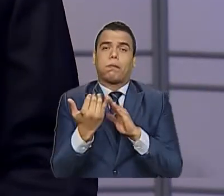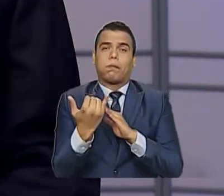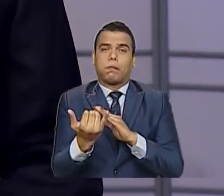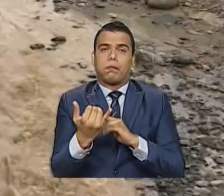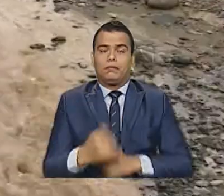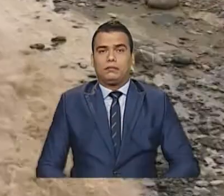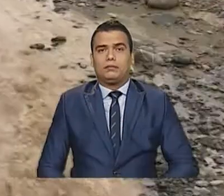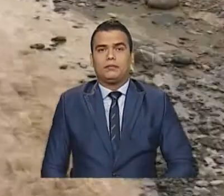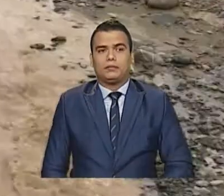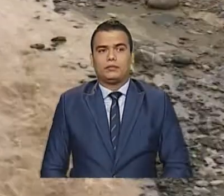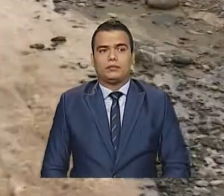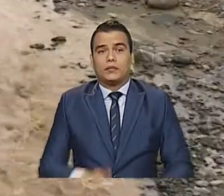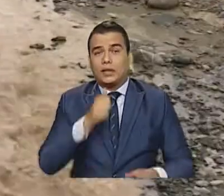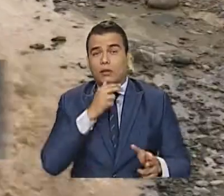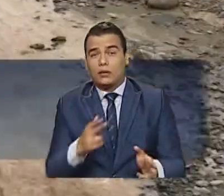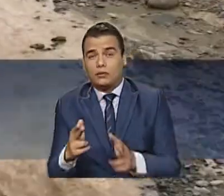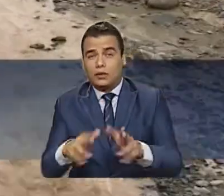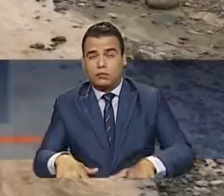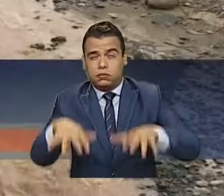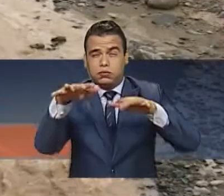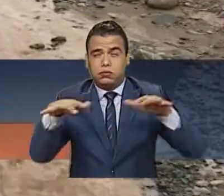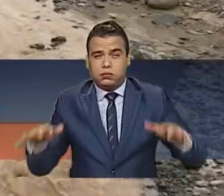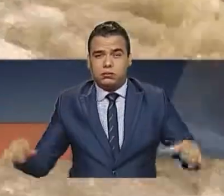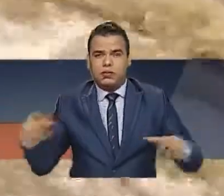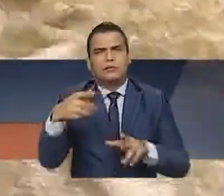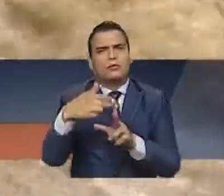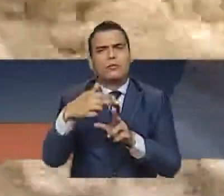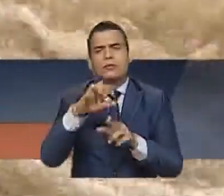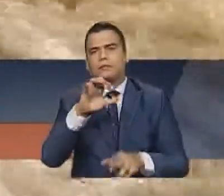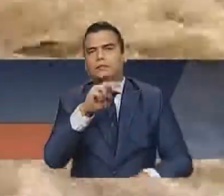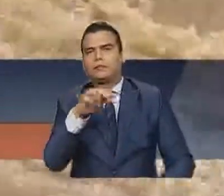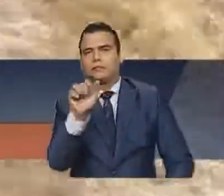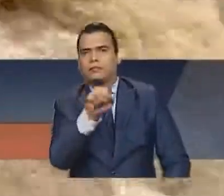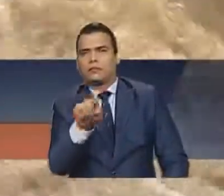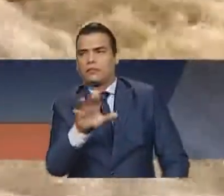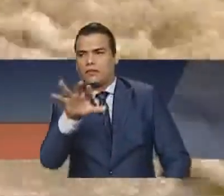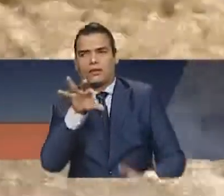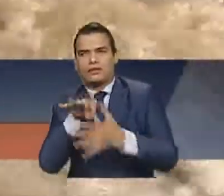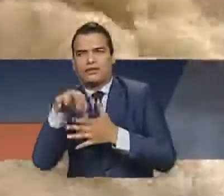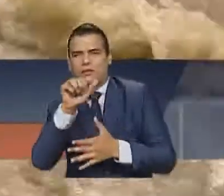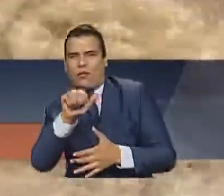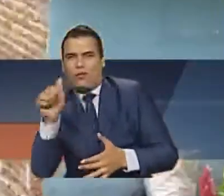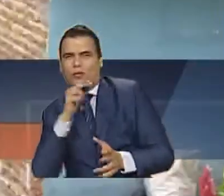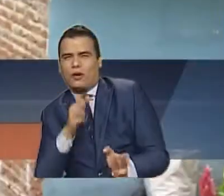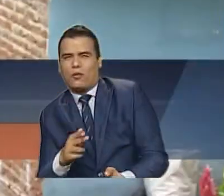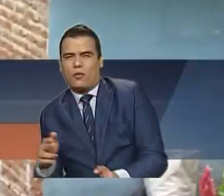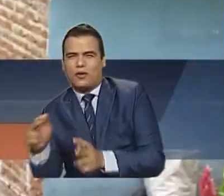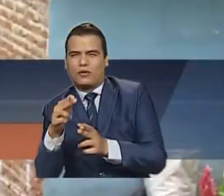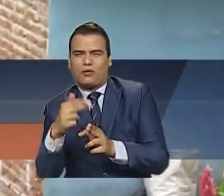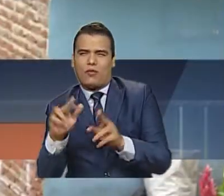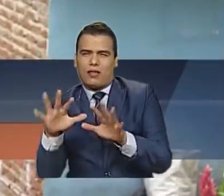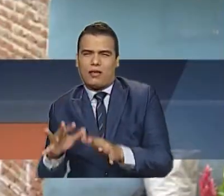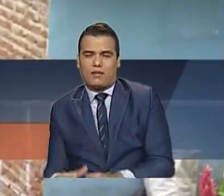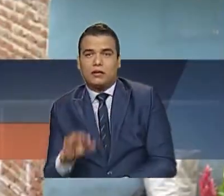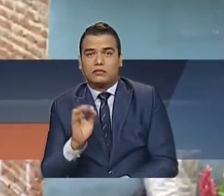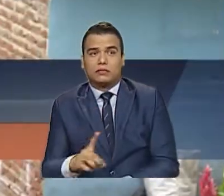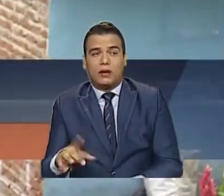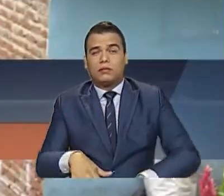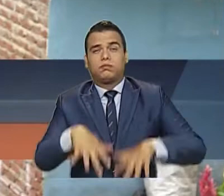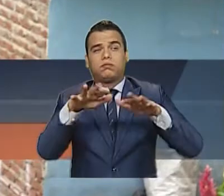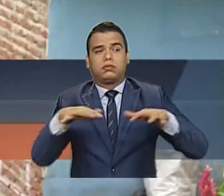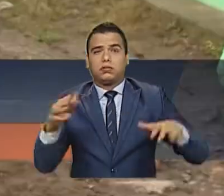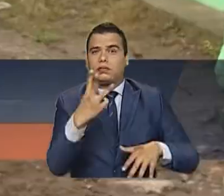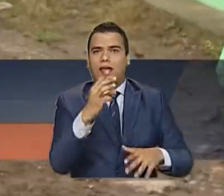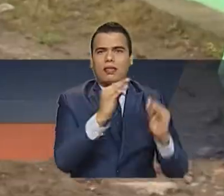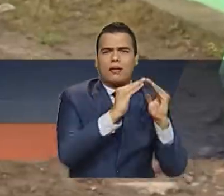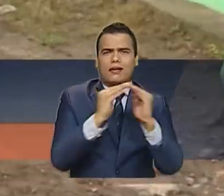una creciente súbita del río las cañas que desemboca en el río desbaratado provocó el desbordamiento que inundó por lo menos 30 viviendas de